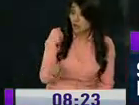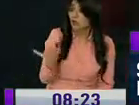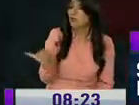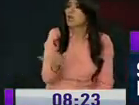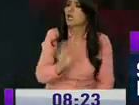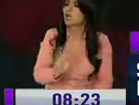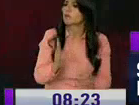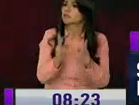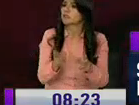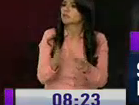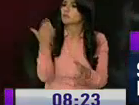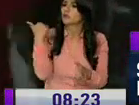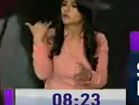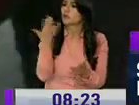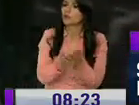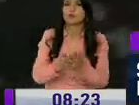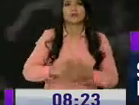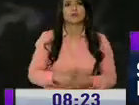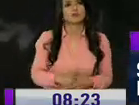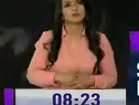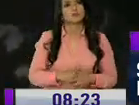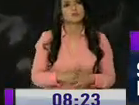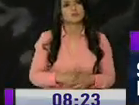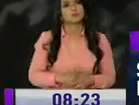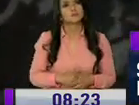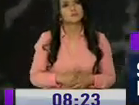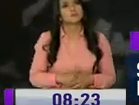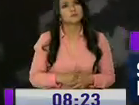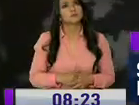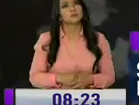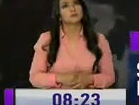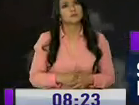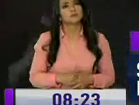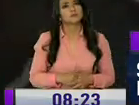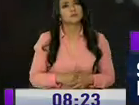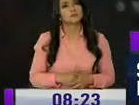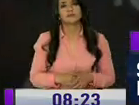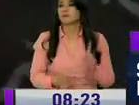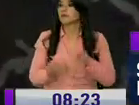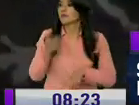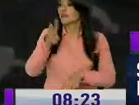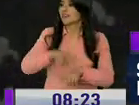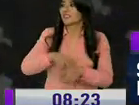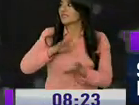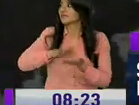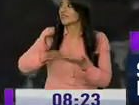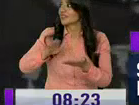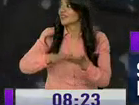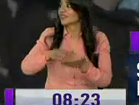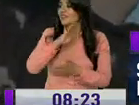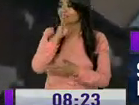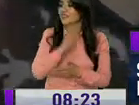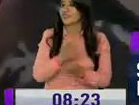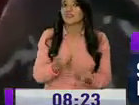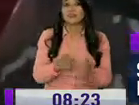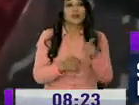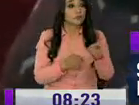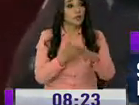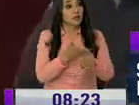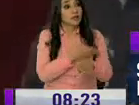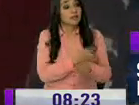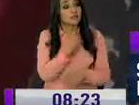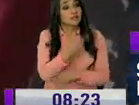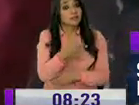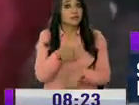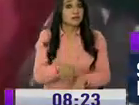igual a los días anteriores o ha habido algún tipo de incremento? Primera vez que vengo, señorita, disculpe, no... ¿Alguien de ustedes